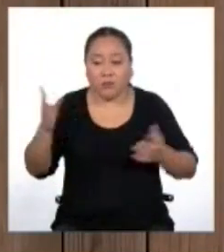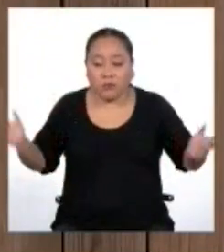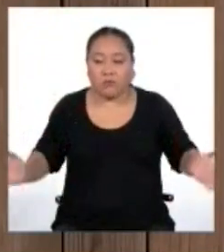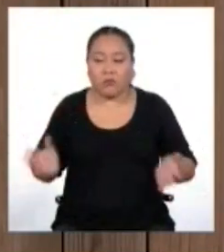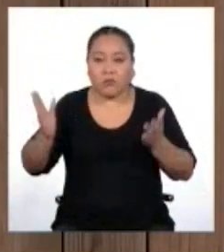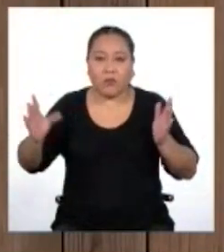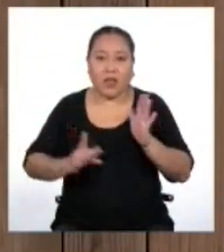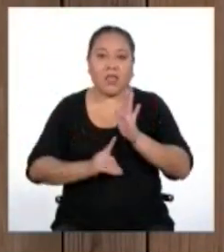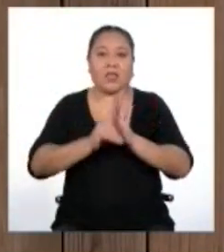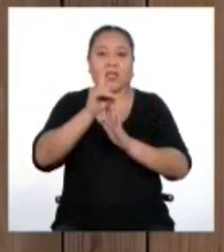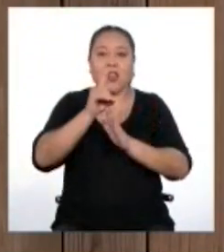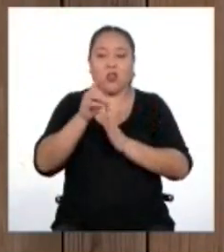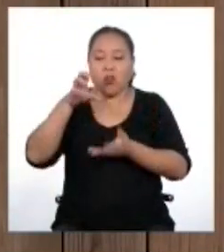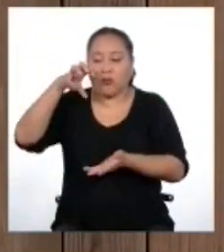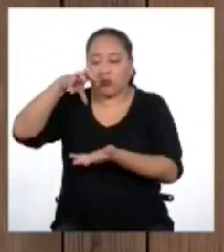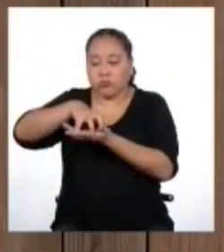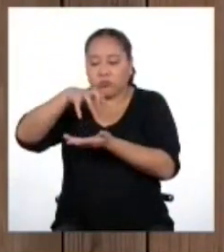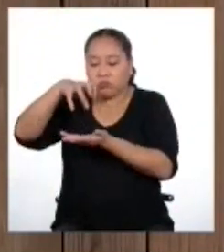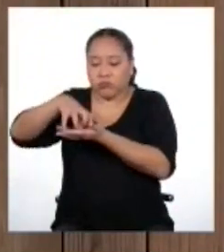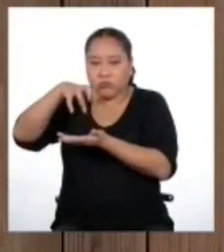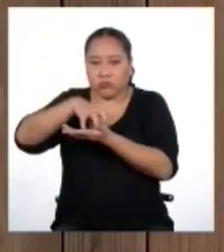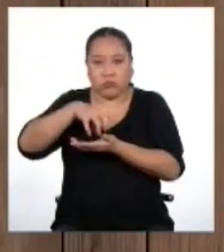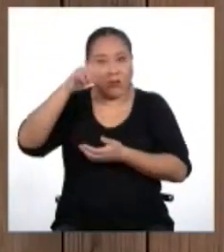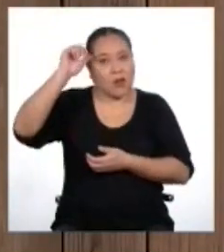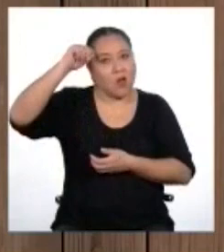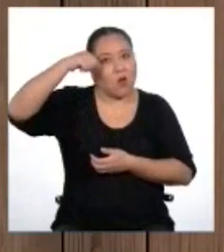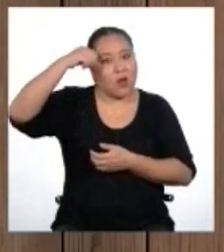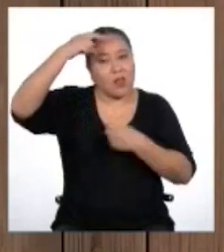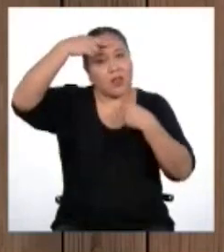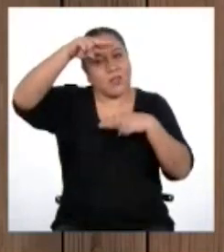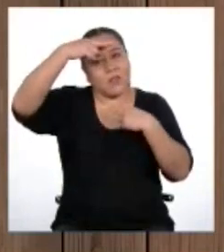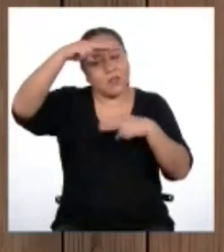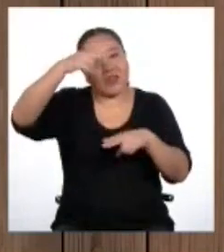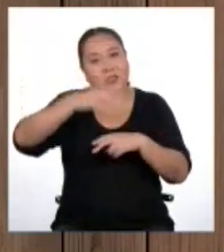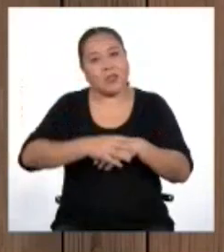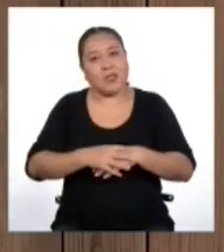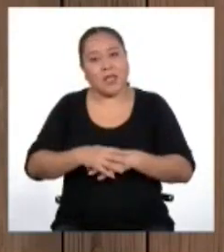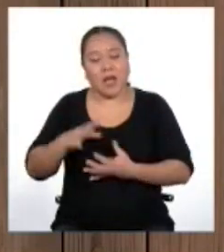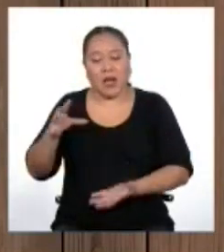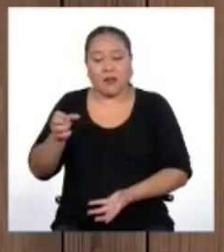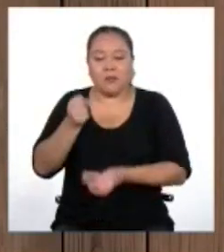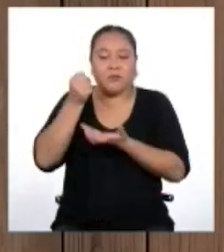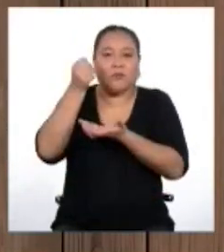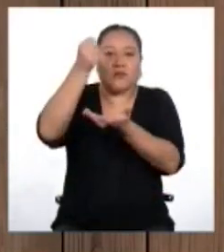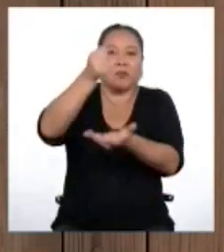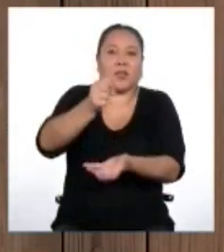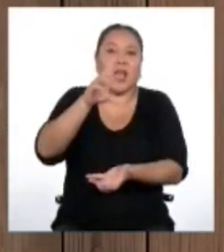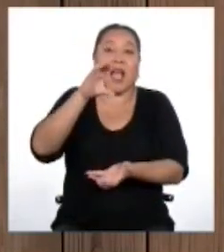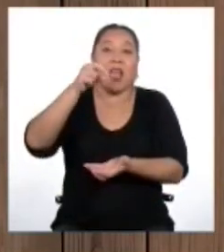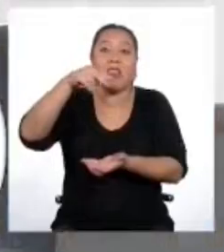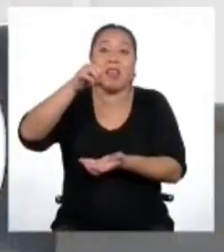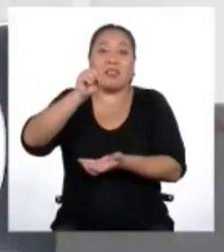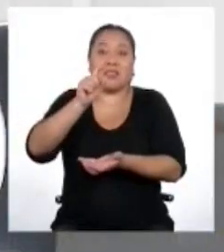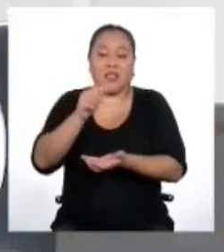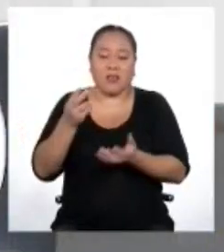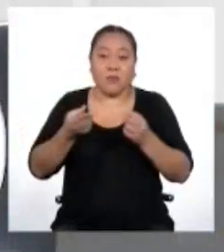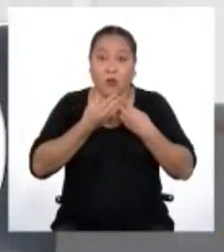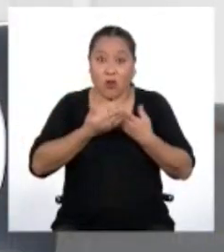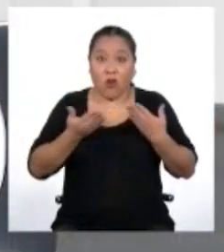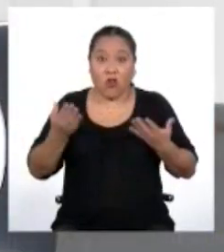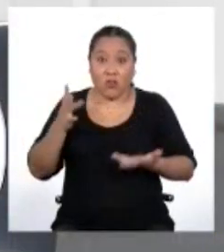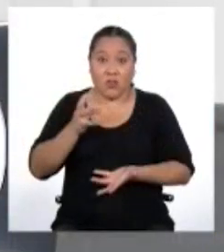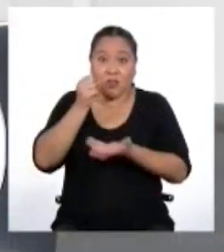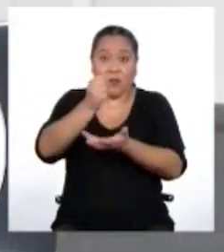el desarrollo local. ¿Recuerdas la noticia que te leí sobre las canastas familiares y los gobiernos locales? Sí